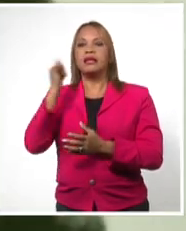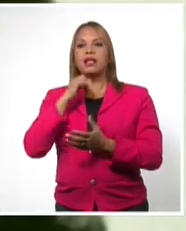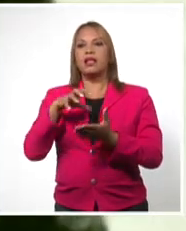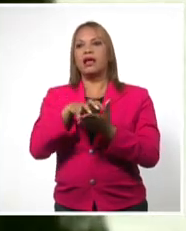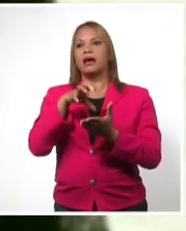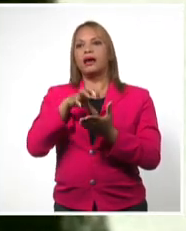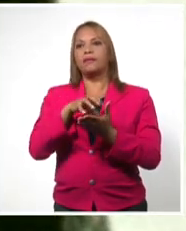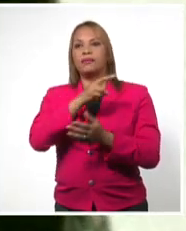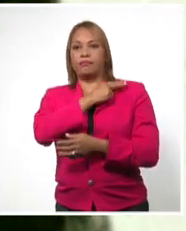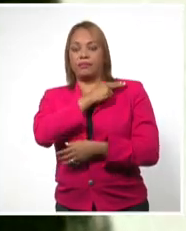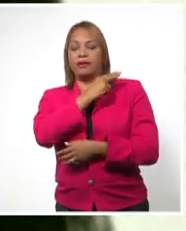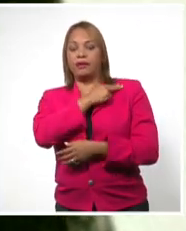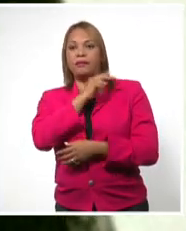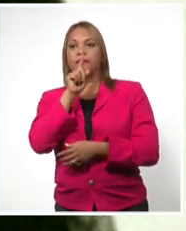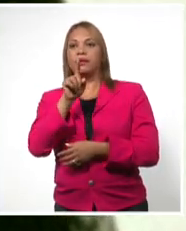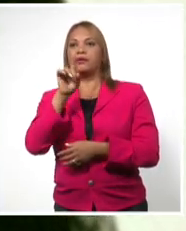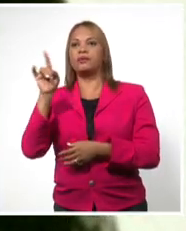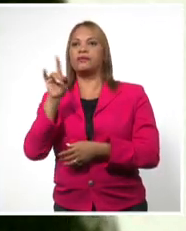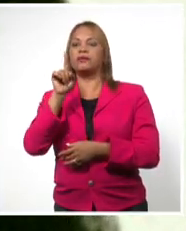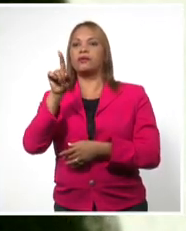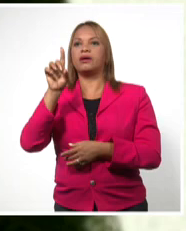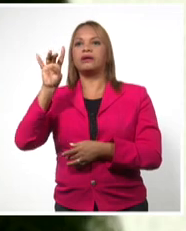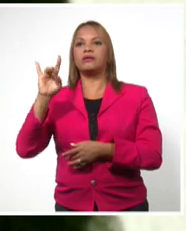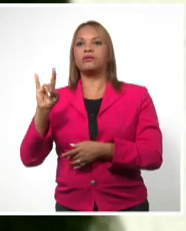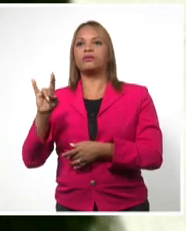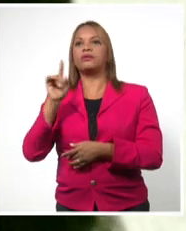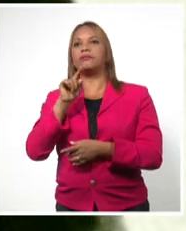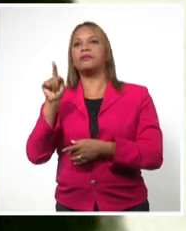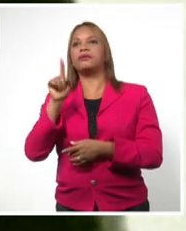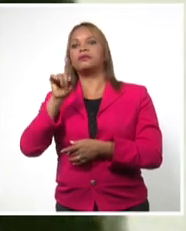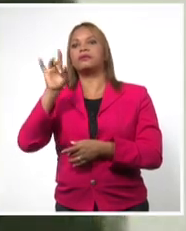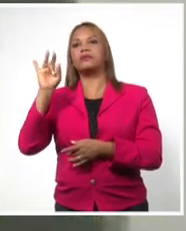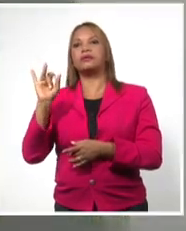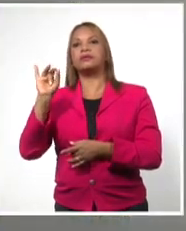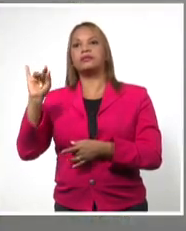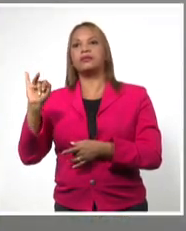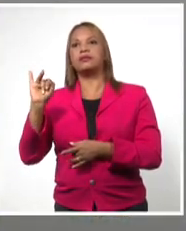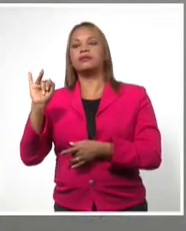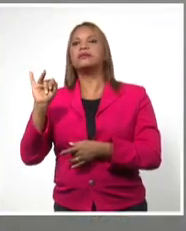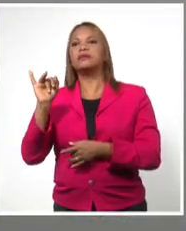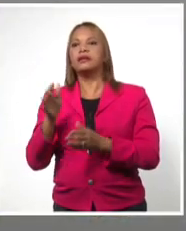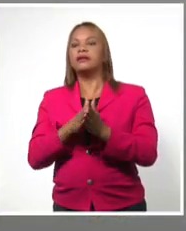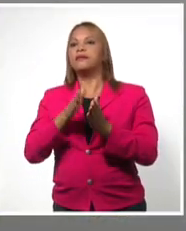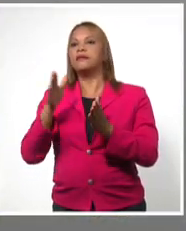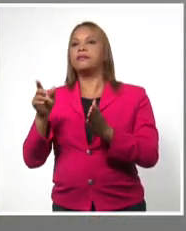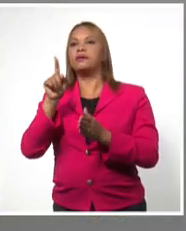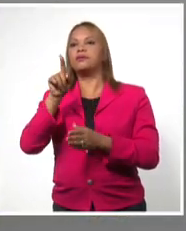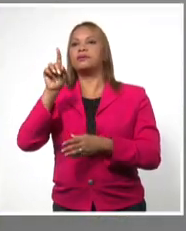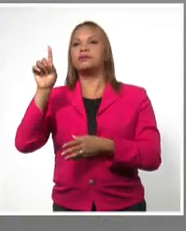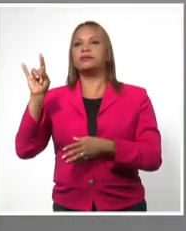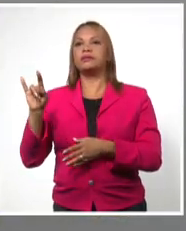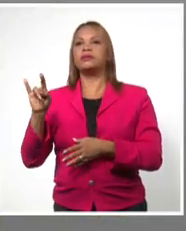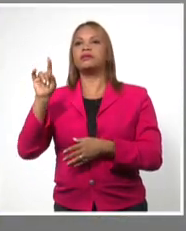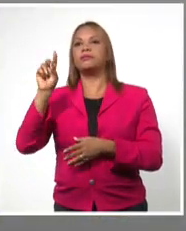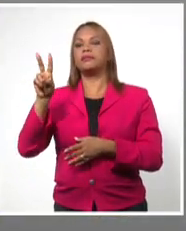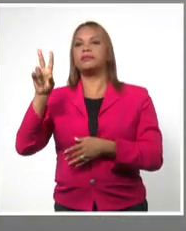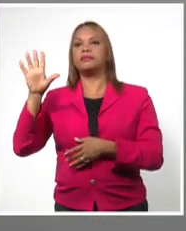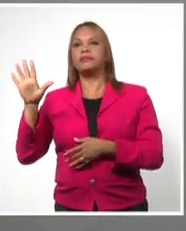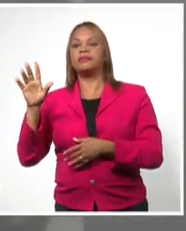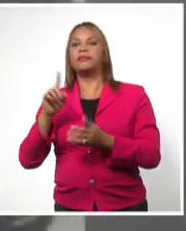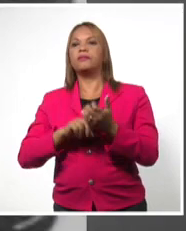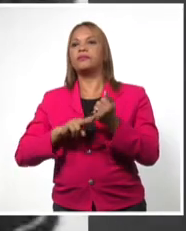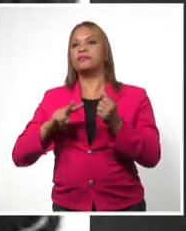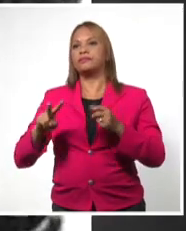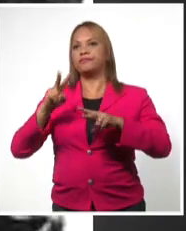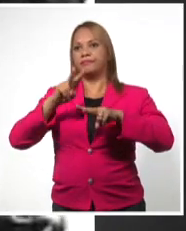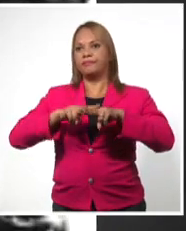de 1914 a 1917 y del Senado de 1917 a 1925 por la provincia de La